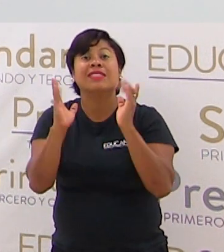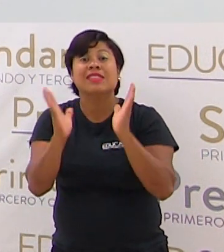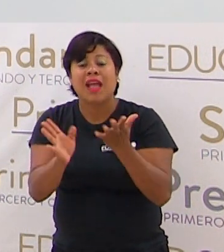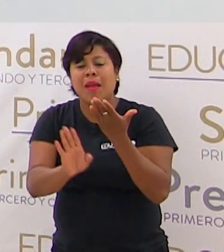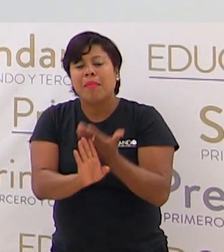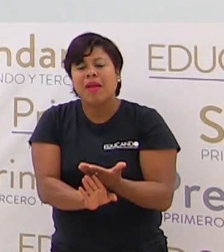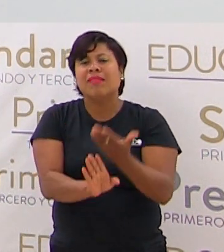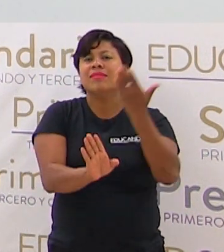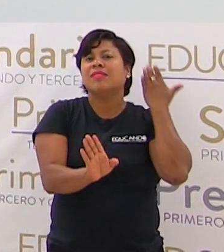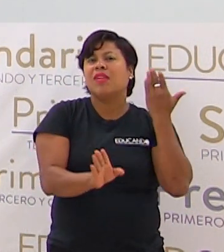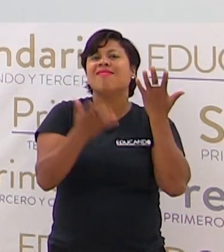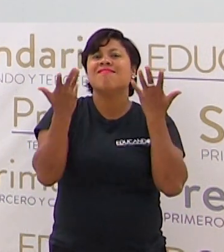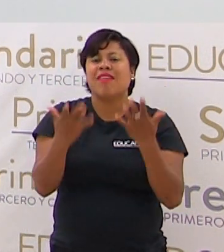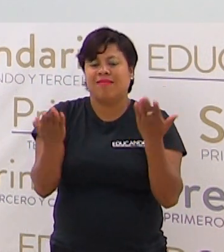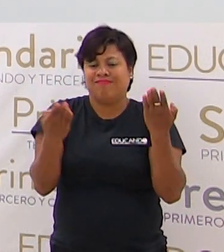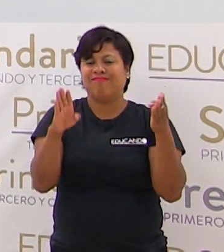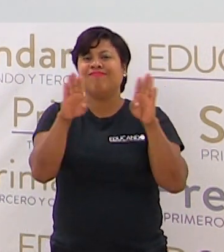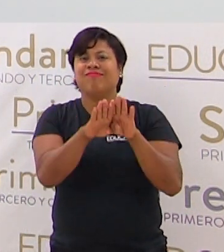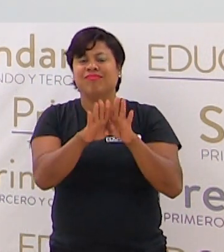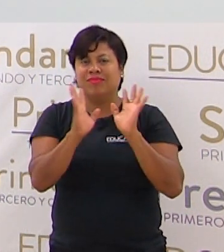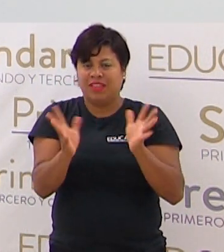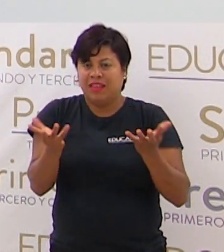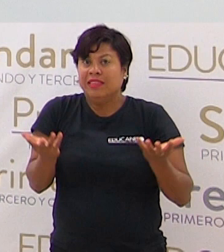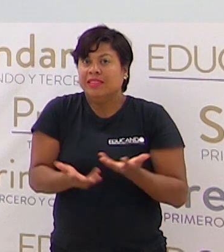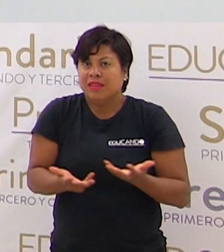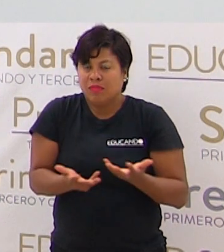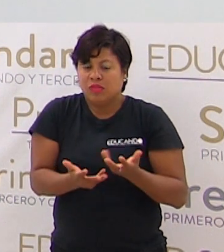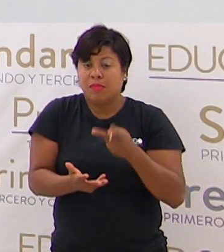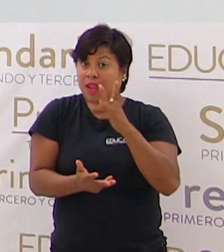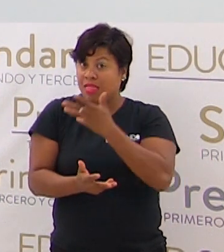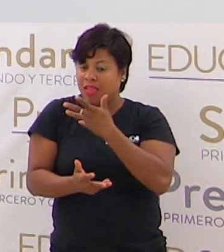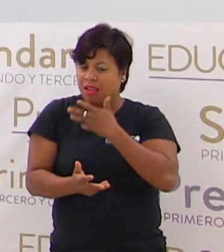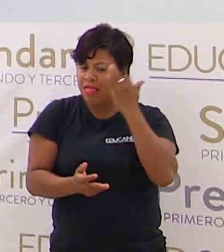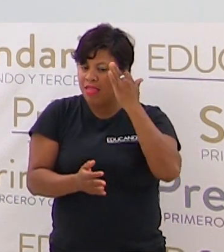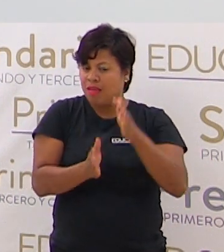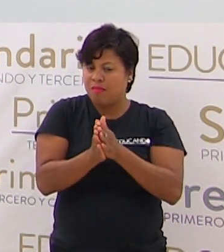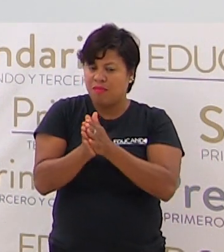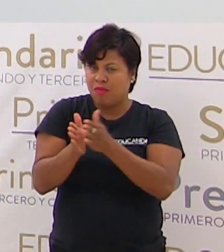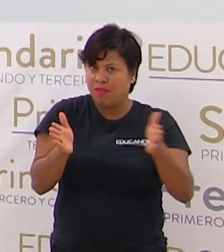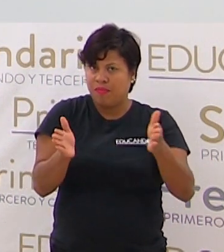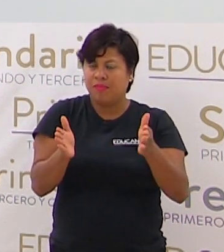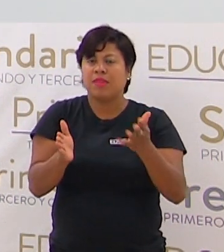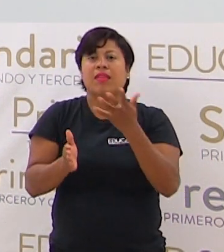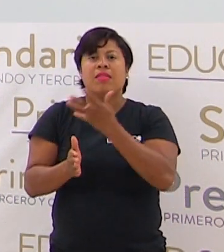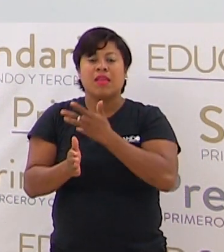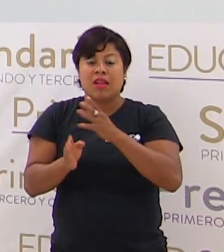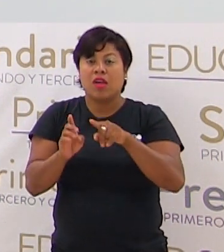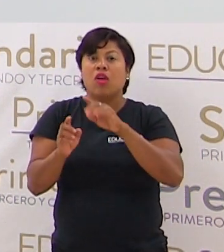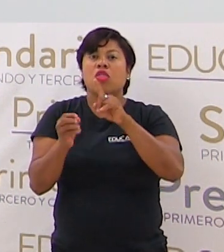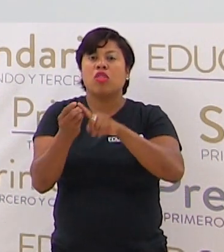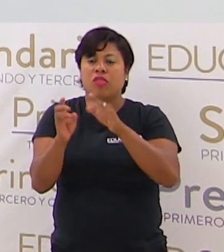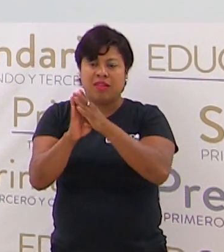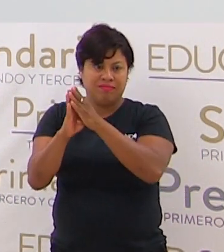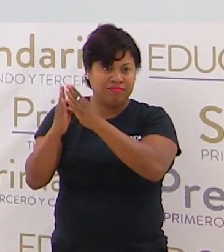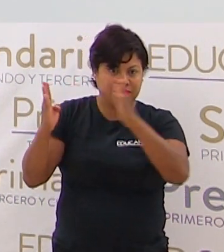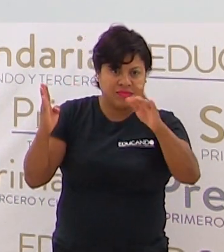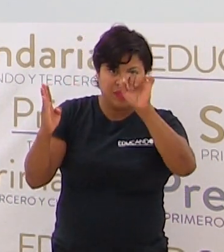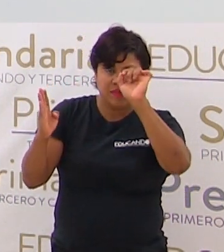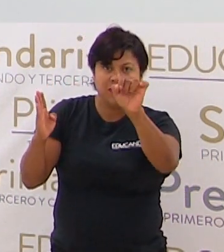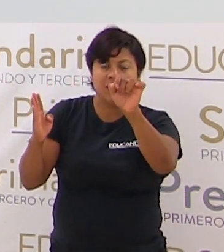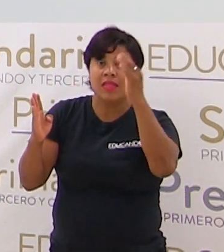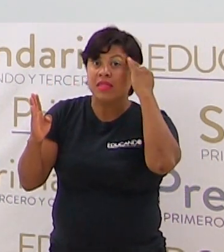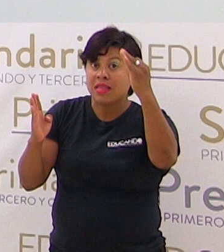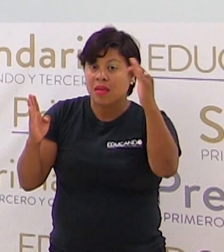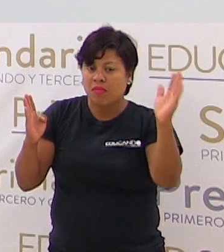ya han concluido, pero que tienen un espacio, ¿bien? Y tienen una localización exacta en